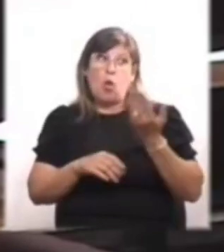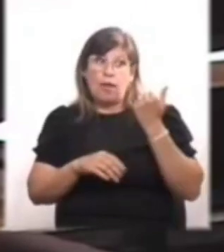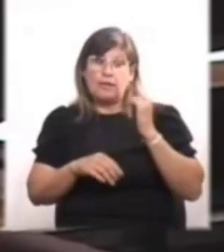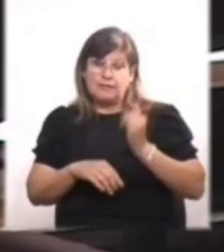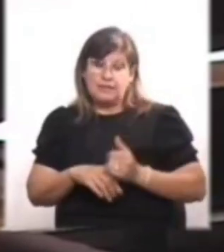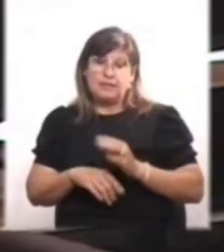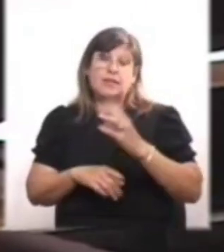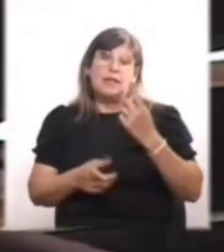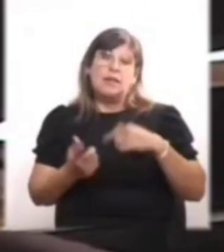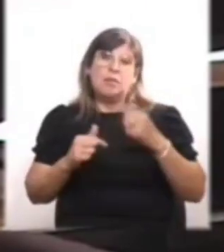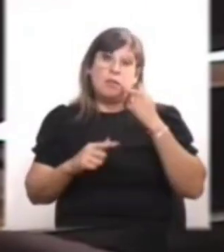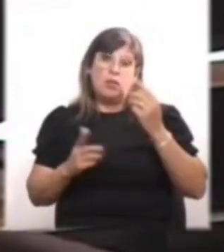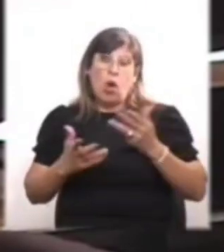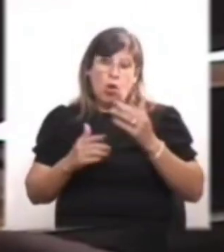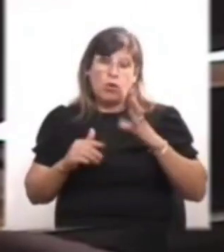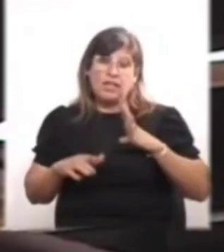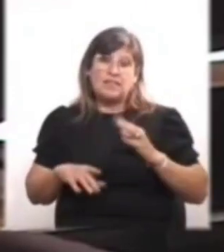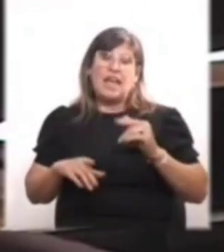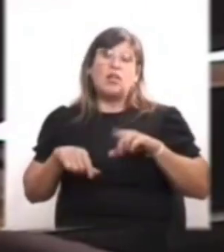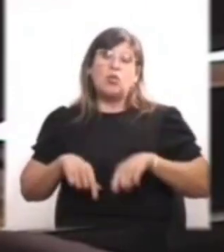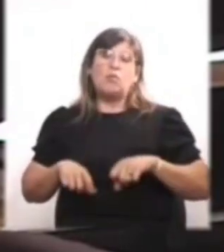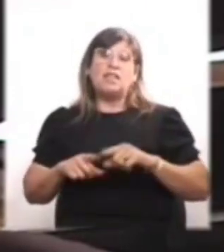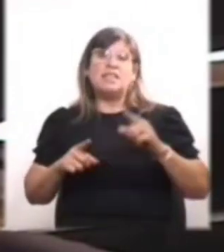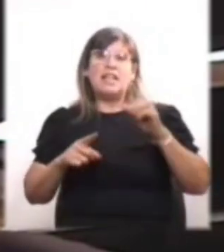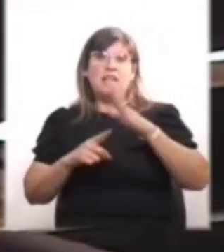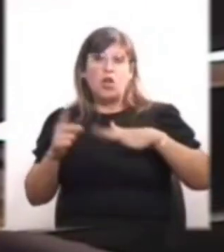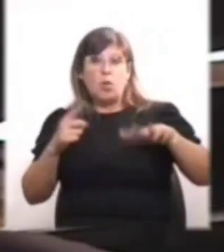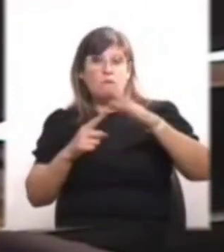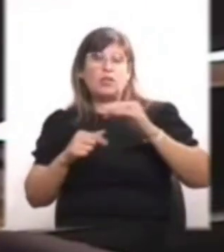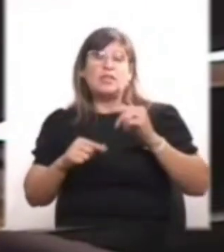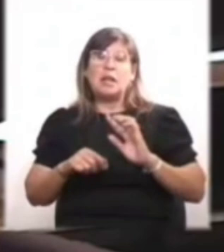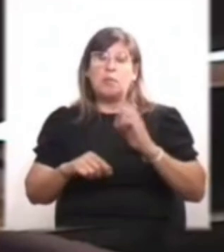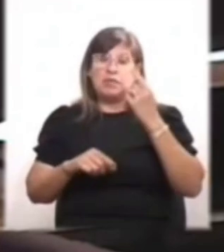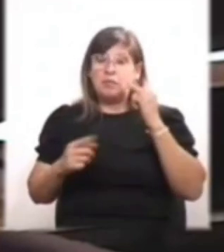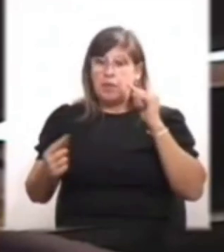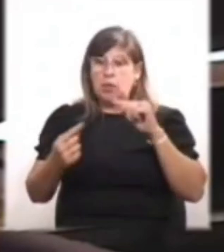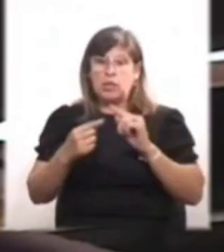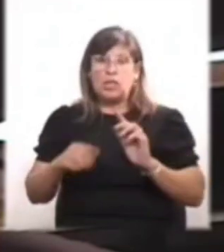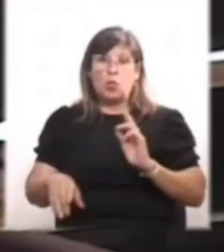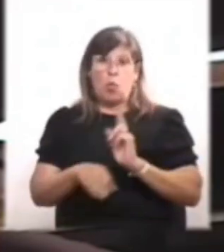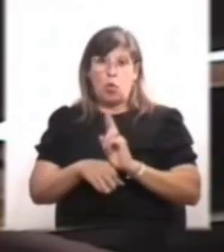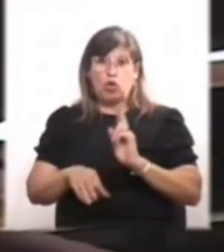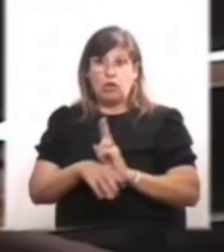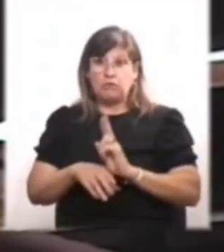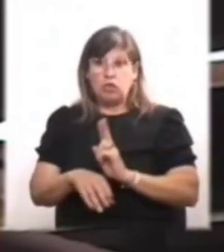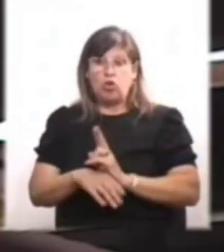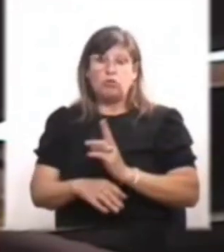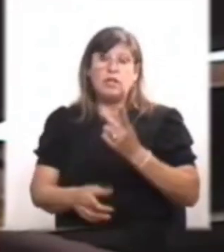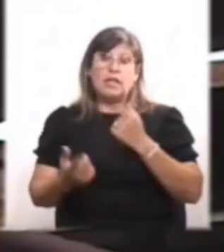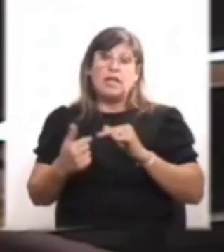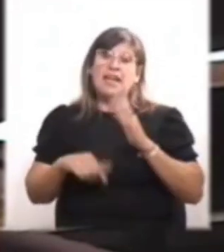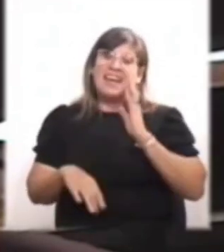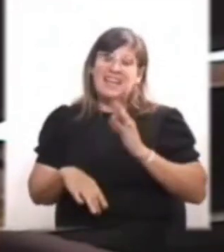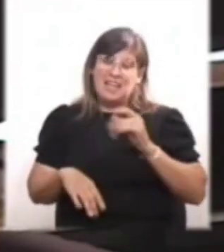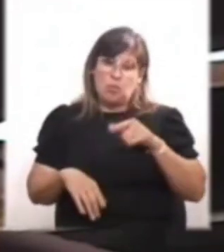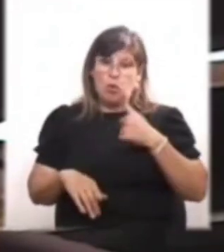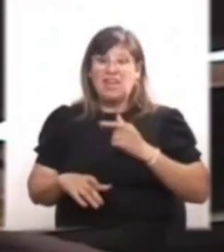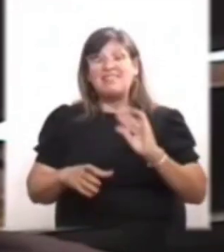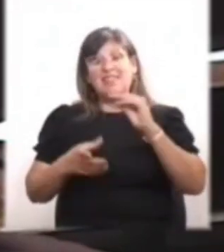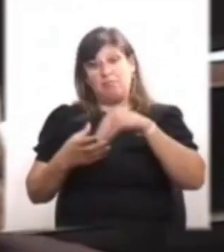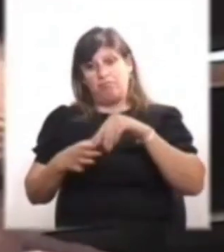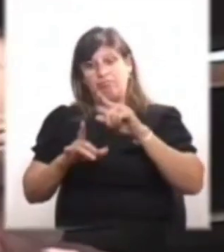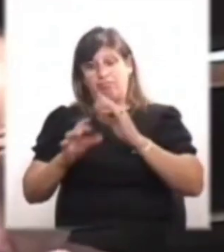sino que ahora que tenemos un Ministerio de Ambiente cuyo principal objetivo es la protección, creemos que es el lugar